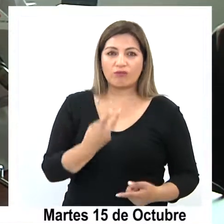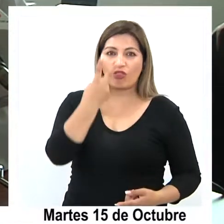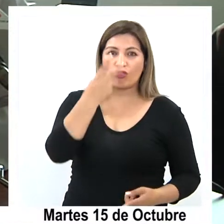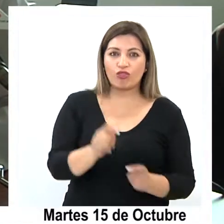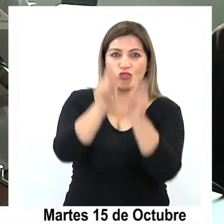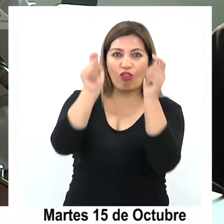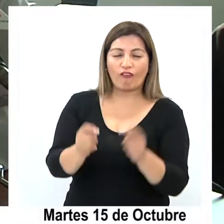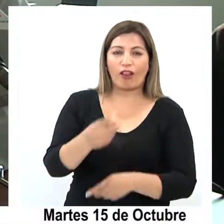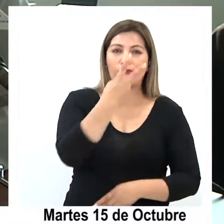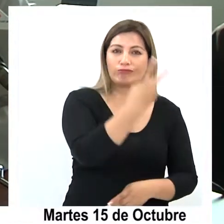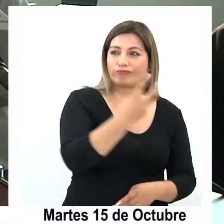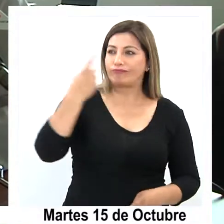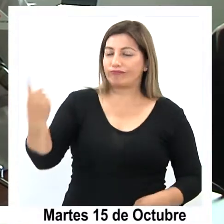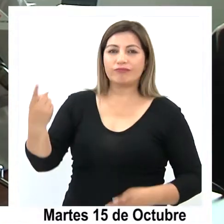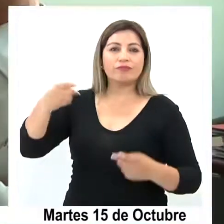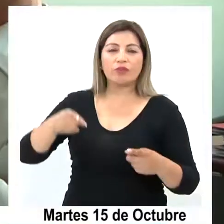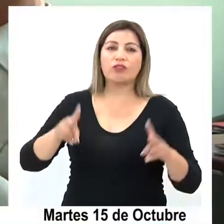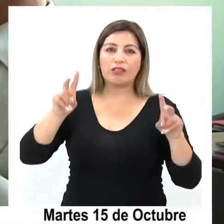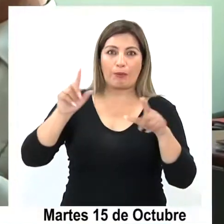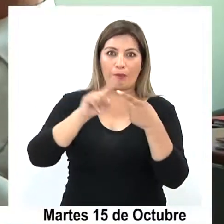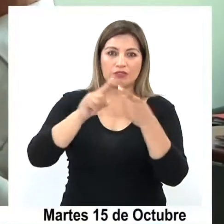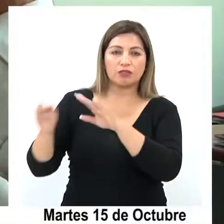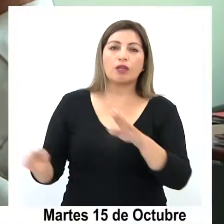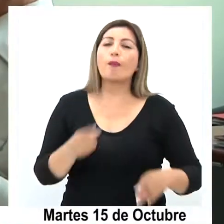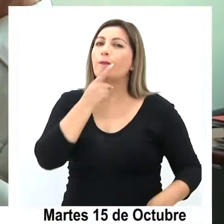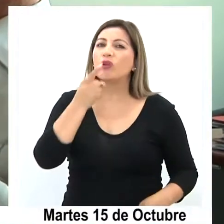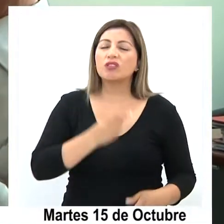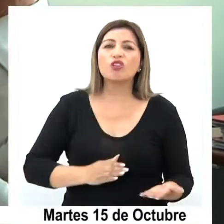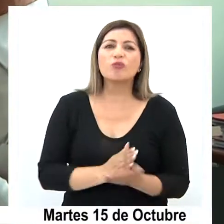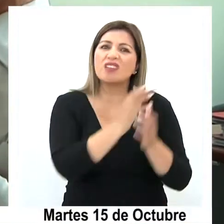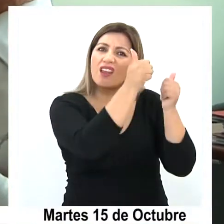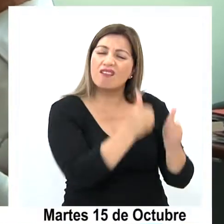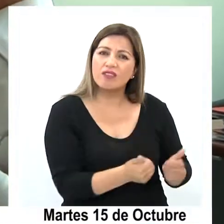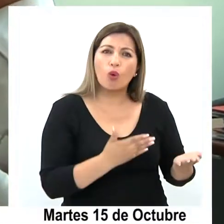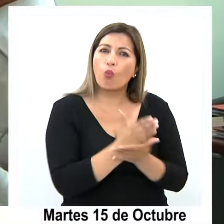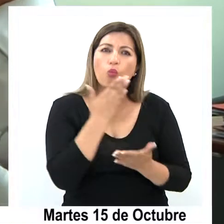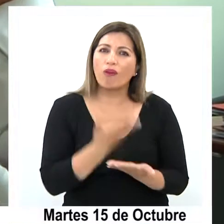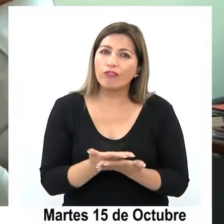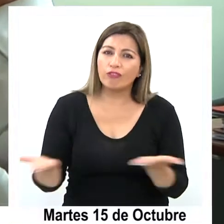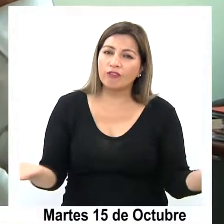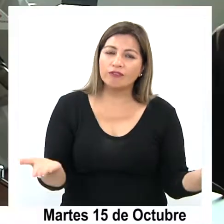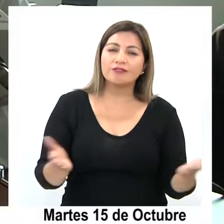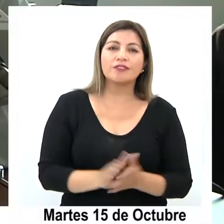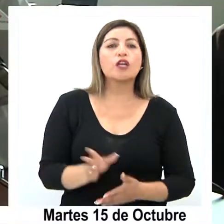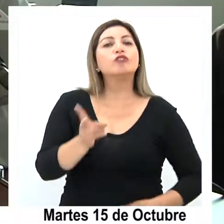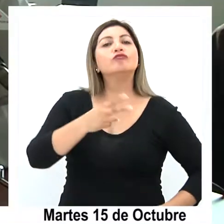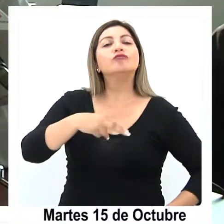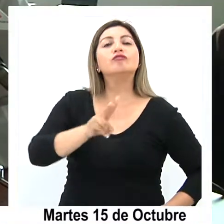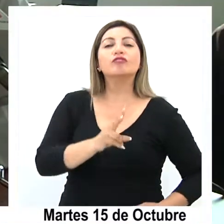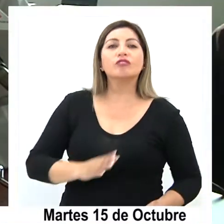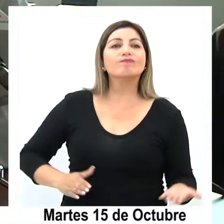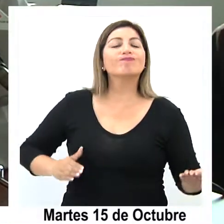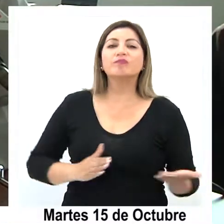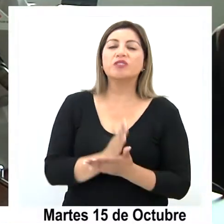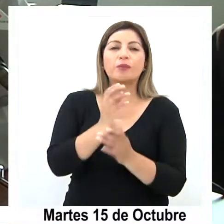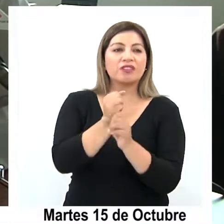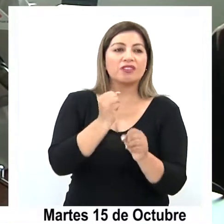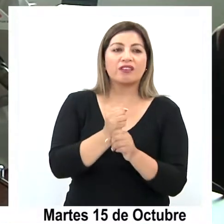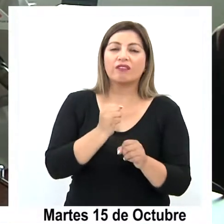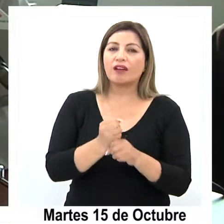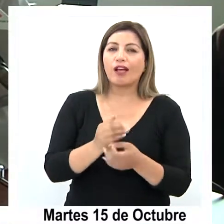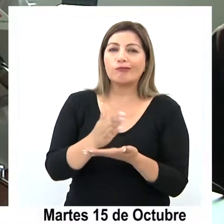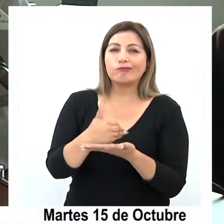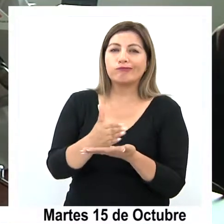cargo con fines personales. ¿Cuándo comenzarán las campañas electorales? Estamos trabajando todavía en el